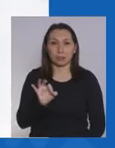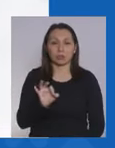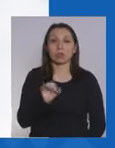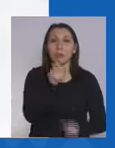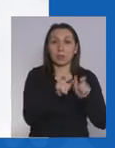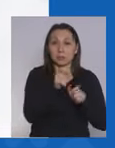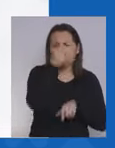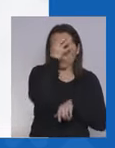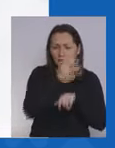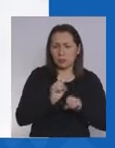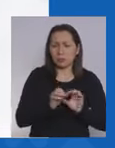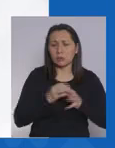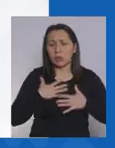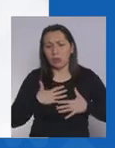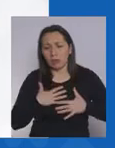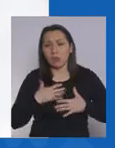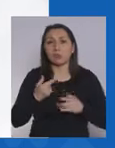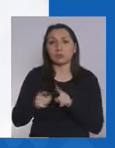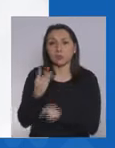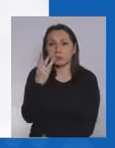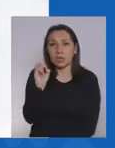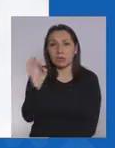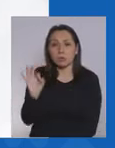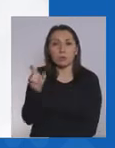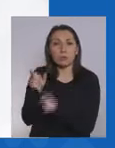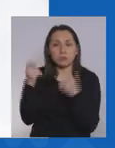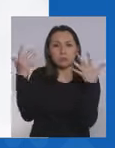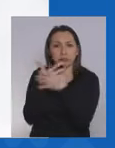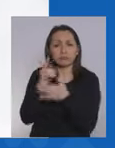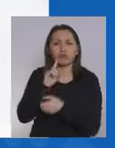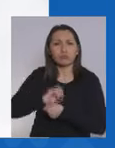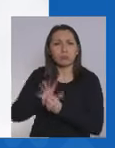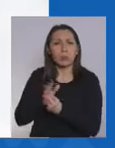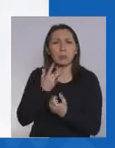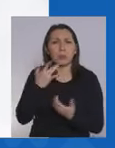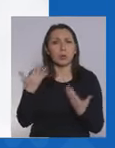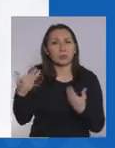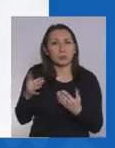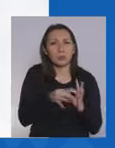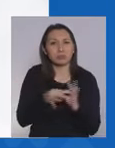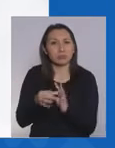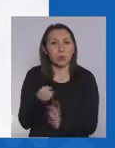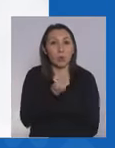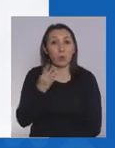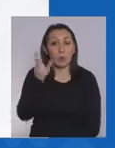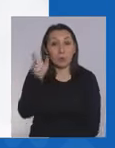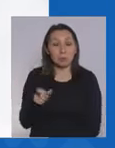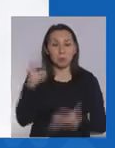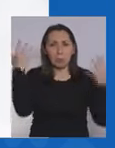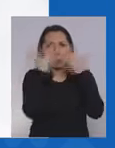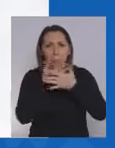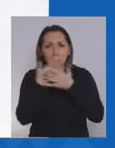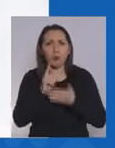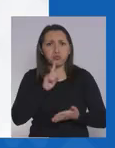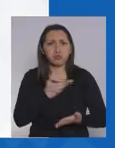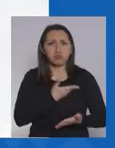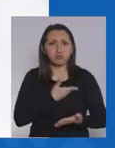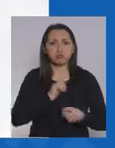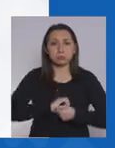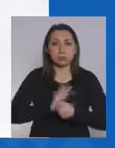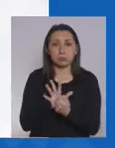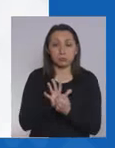sintomáticos y un 30 por ciento de sintomáticos porque es importante esta cifra porque el paciente asintomático como lo dice